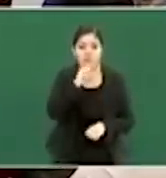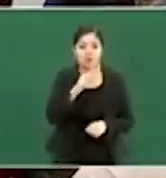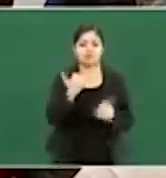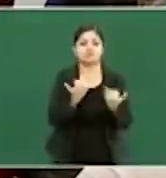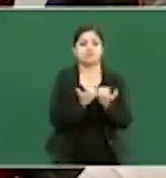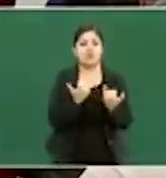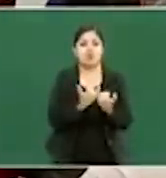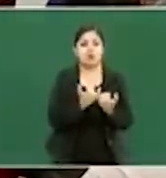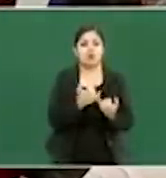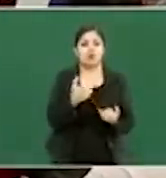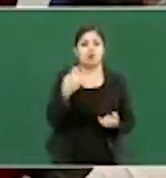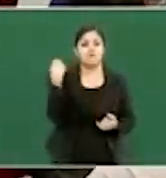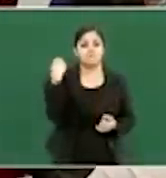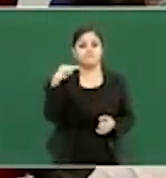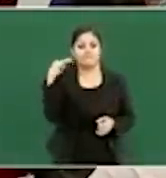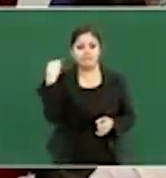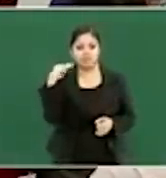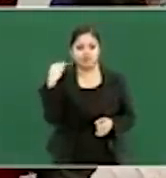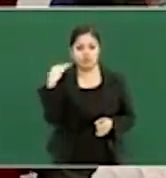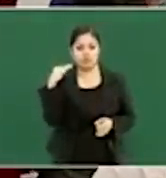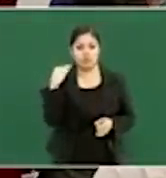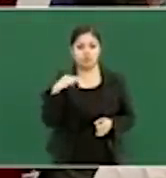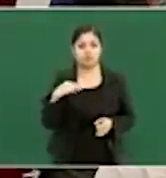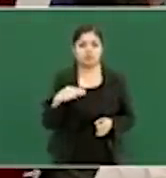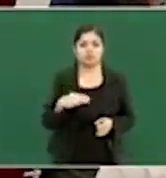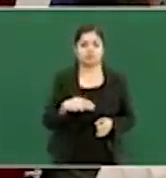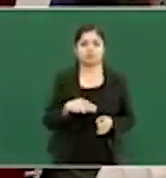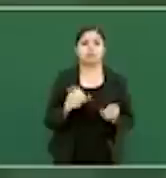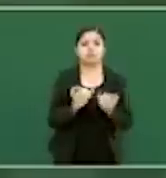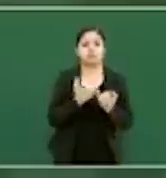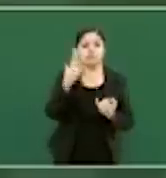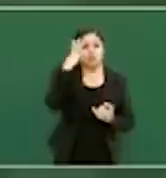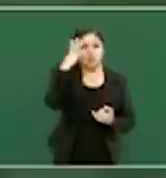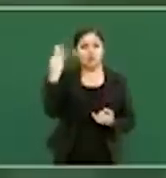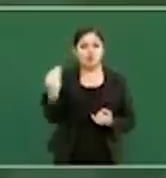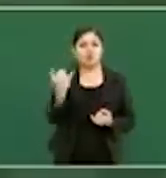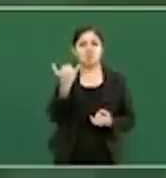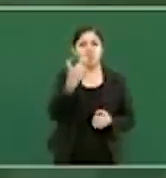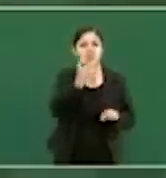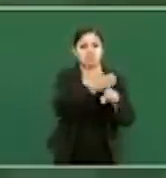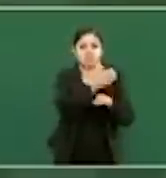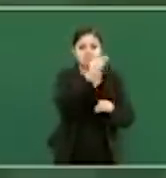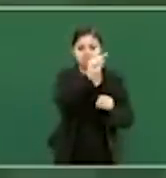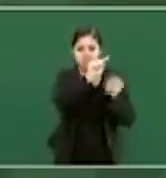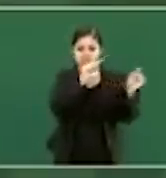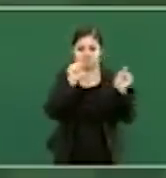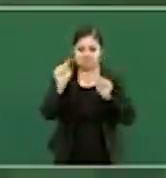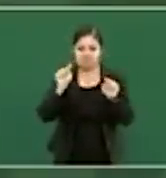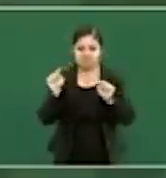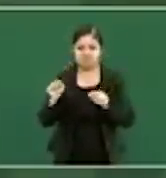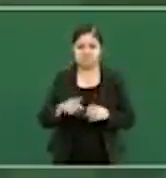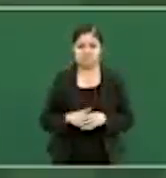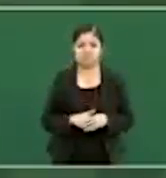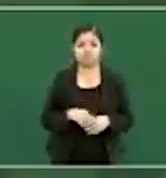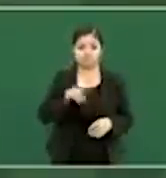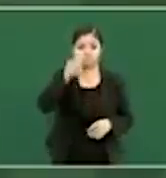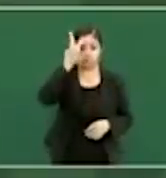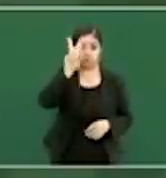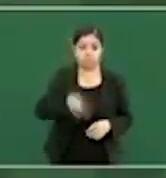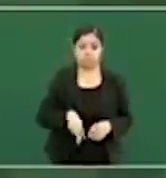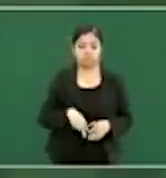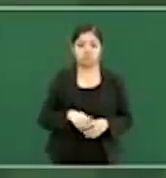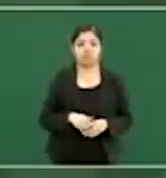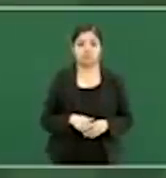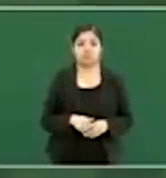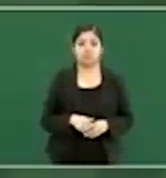Michoacán y en Colima y en otras partes. Es cierto.